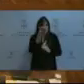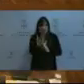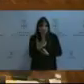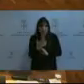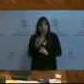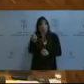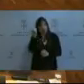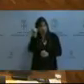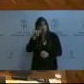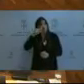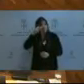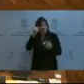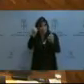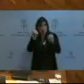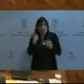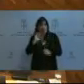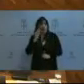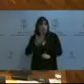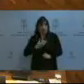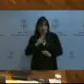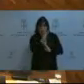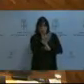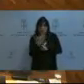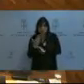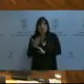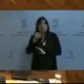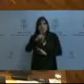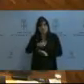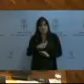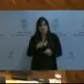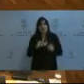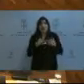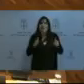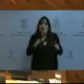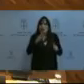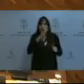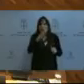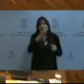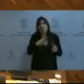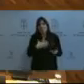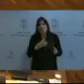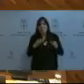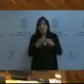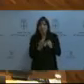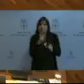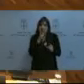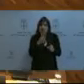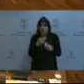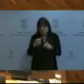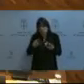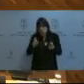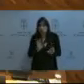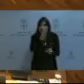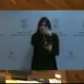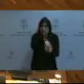se abre el espectro a colectivos representados. La ley también ha contado con la